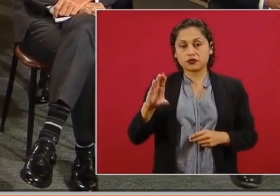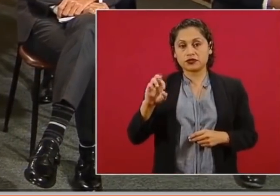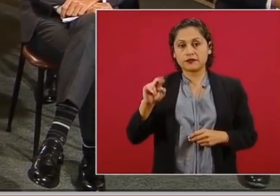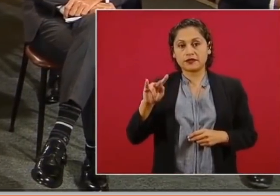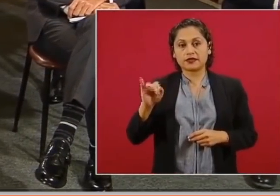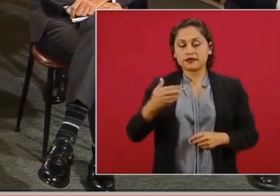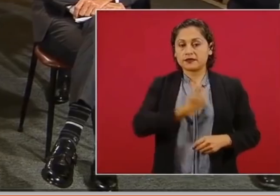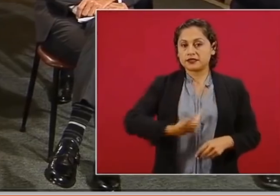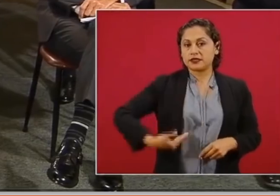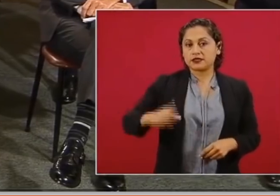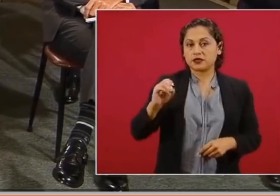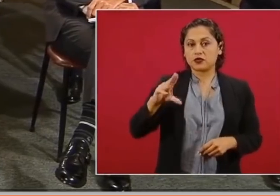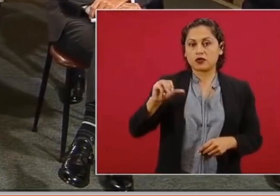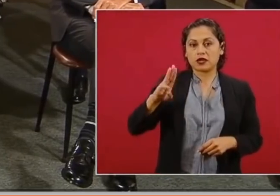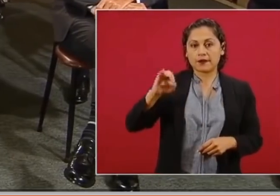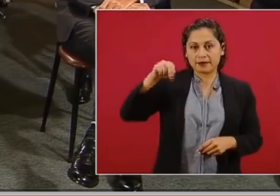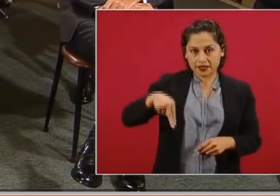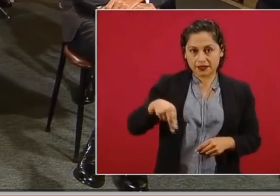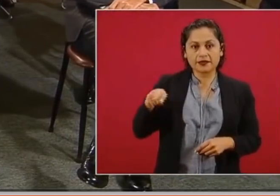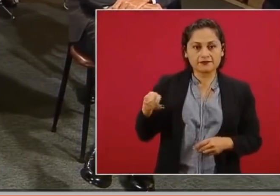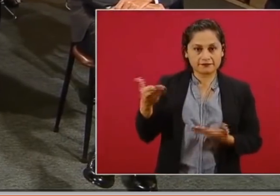CONCAMIN, está aquí Francisco.